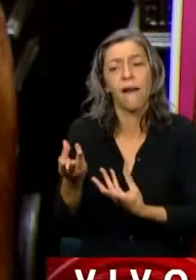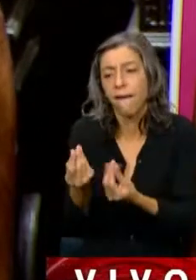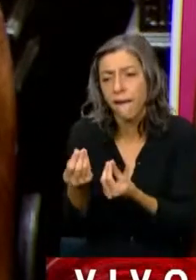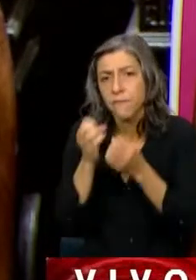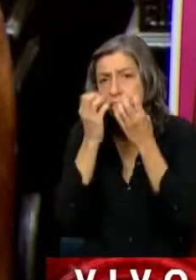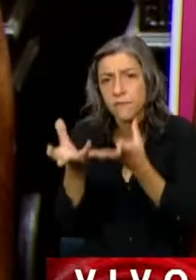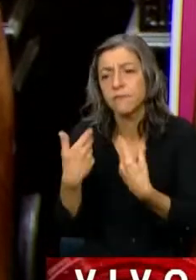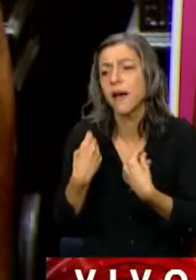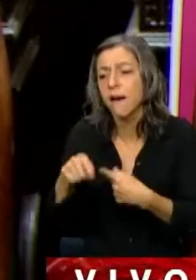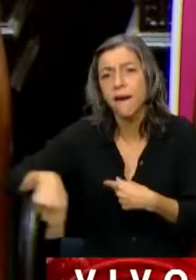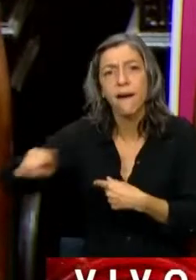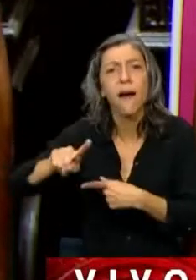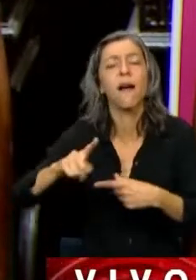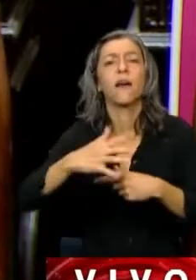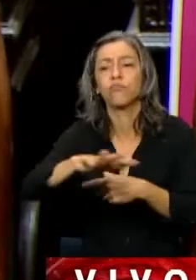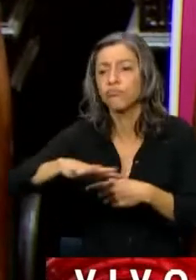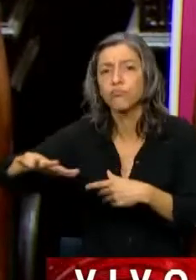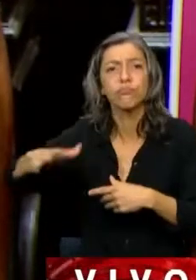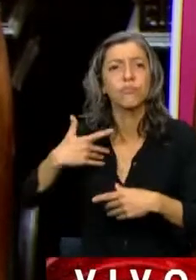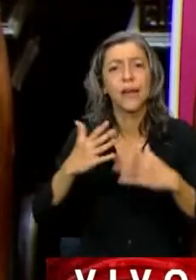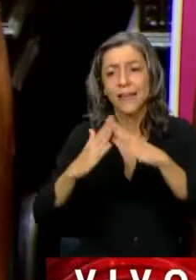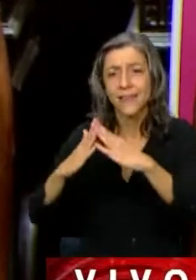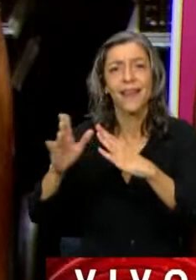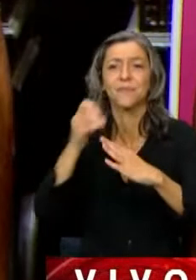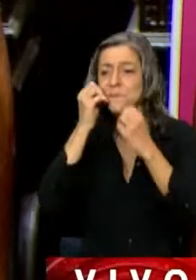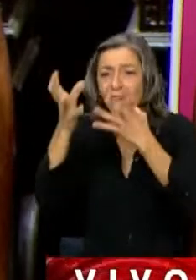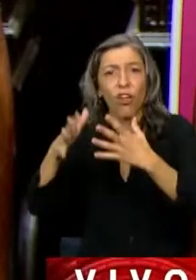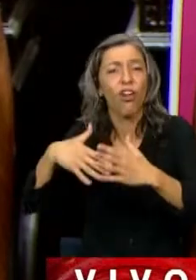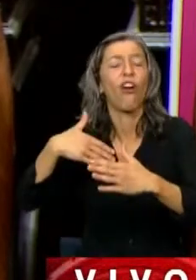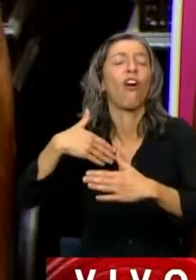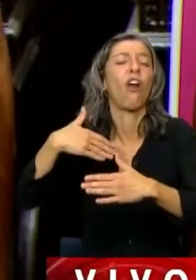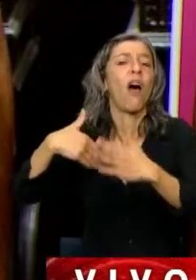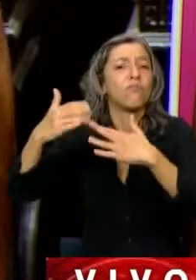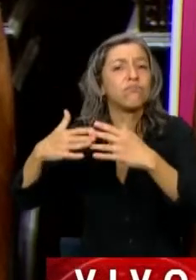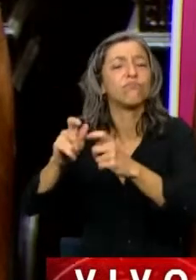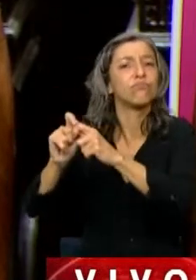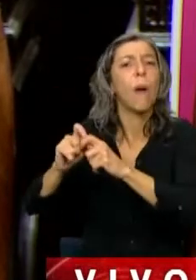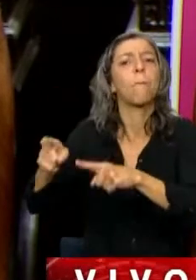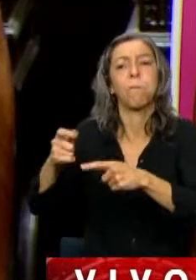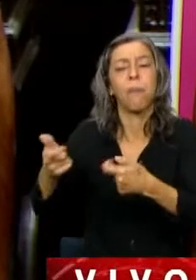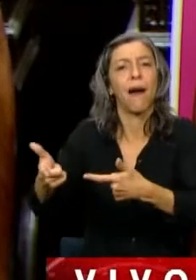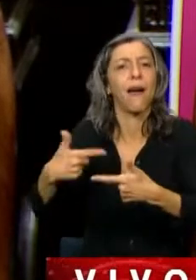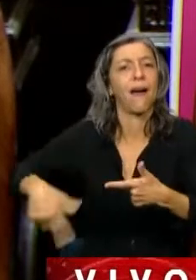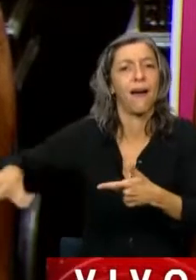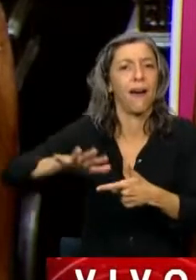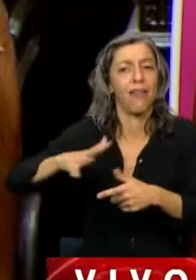millones y millones de argentinos, efectivamente tiene que ver con empezar a resolver problemas estructurales de la pobreza.